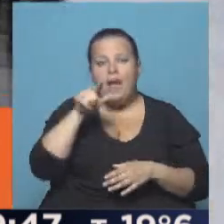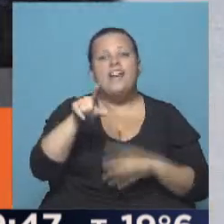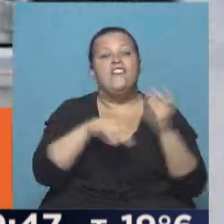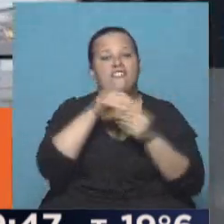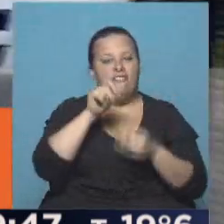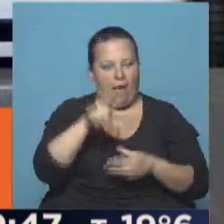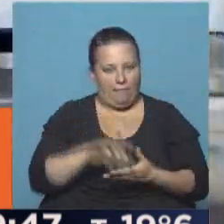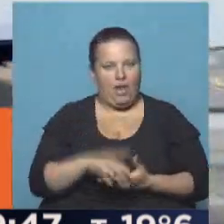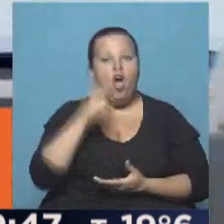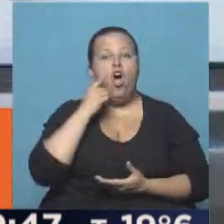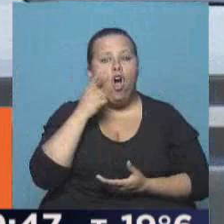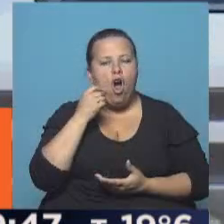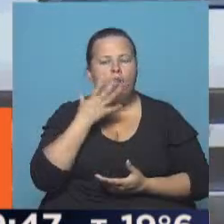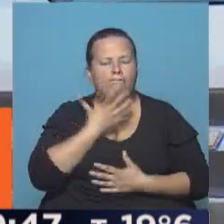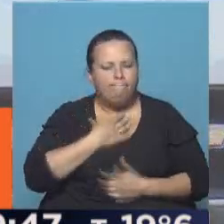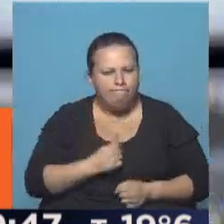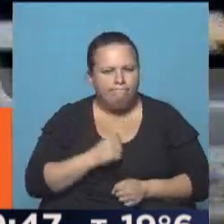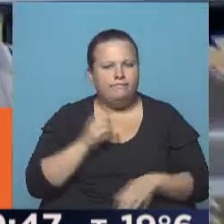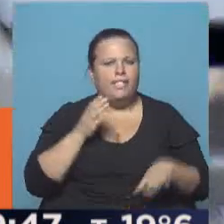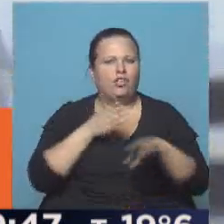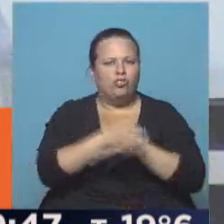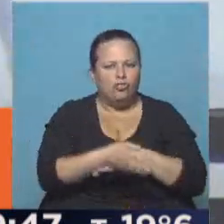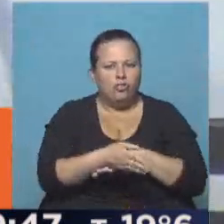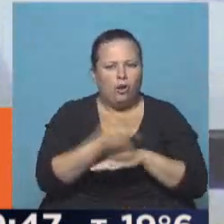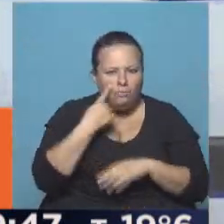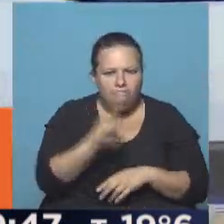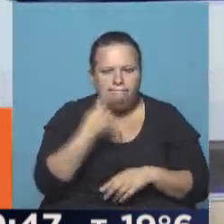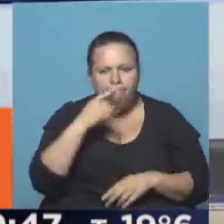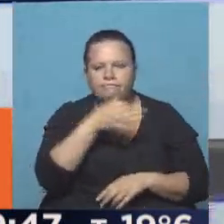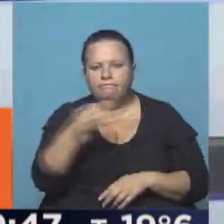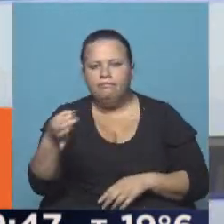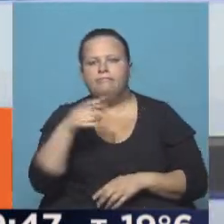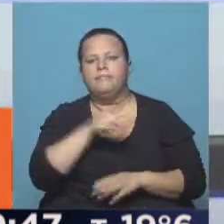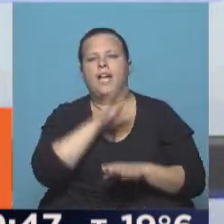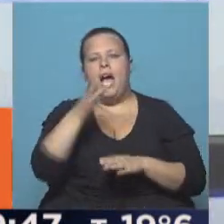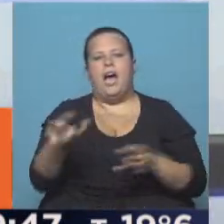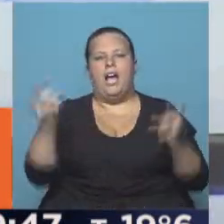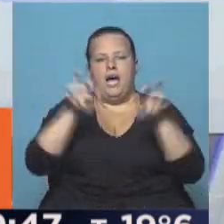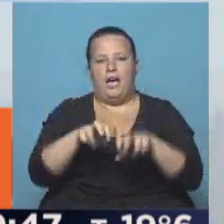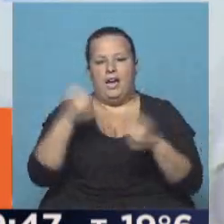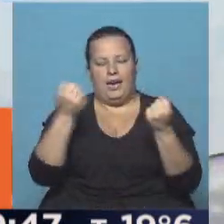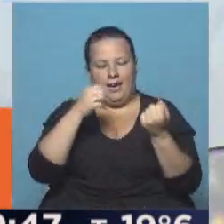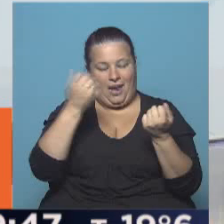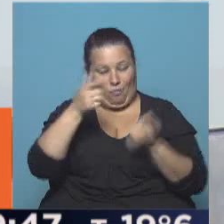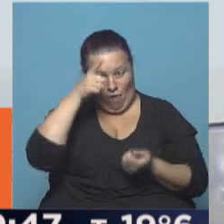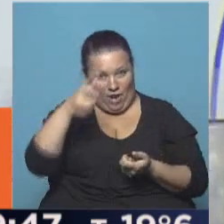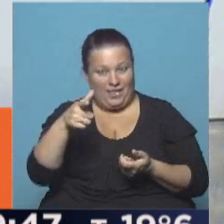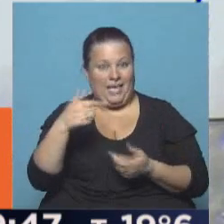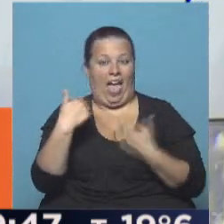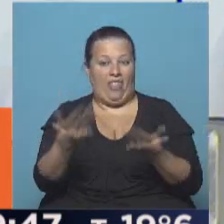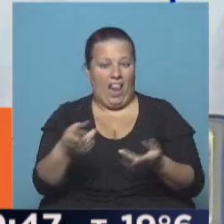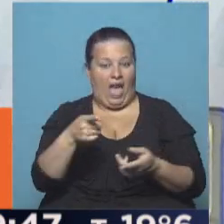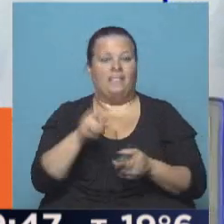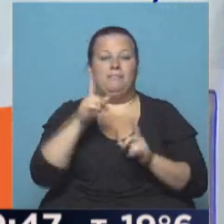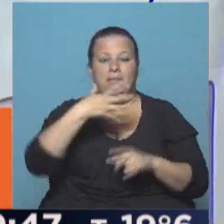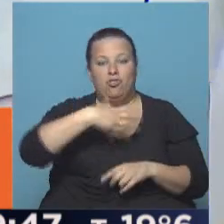familiar. Este hombre tan acongojado que ingresó, hizo un reconocimiento de los cuerpos, está ingresando en esta unidad de traslado delantera, que es la